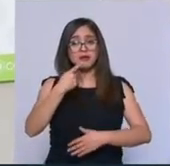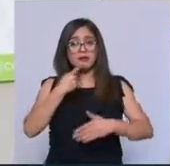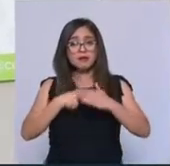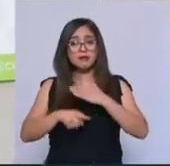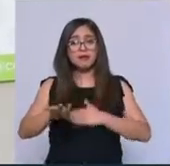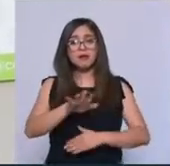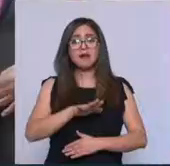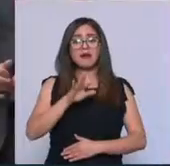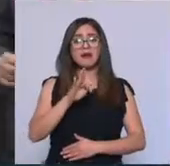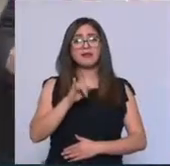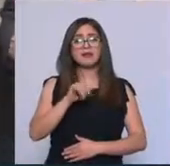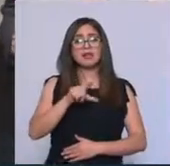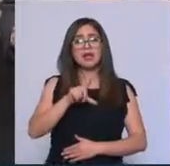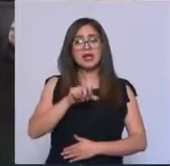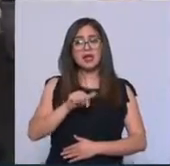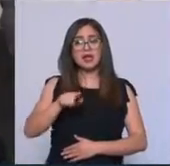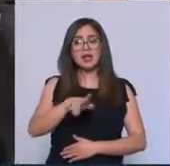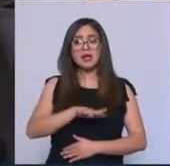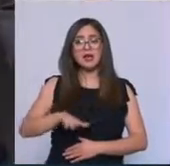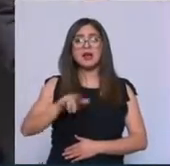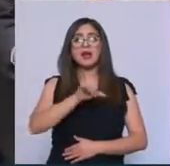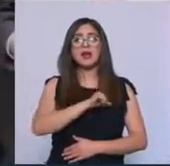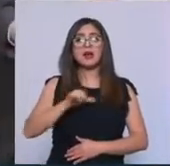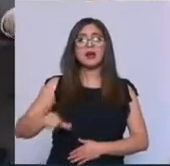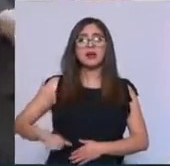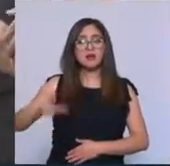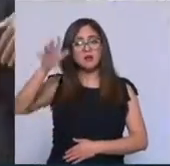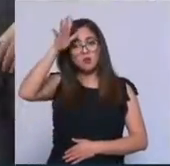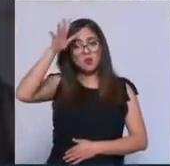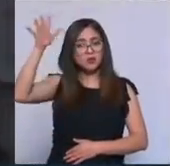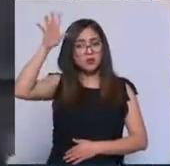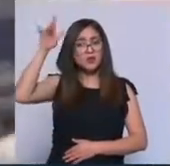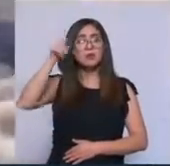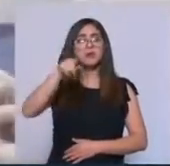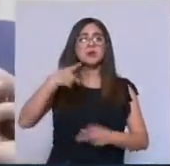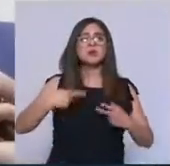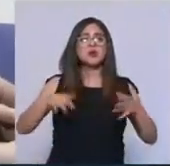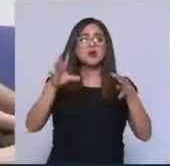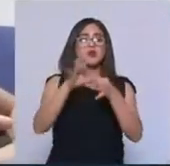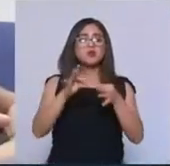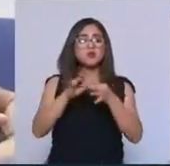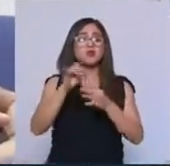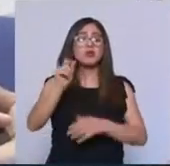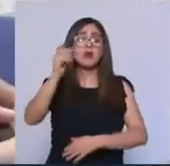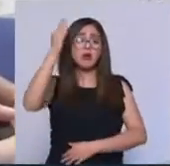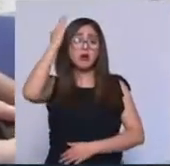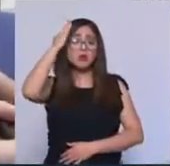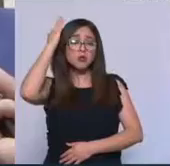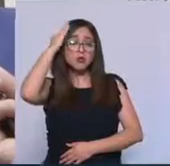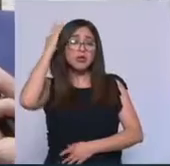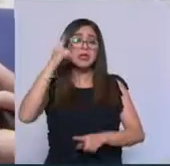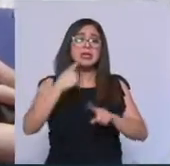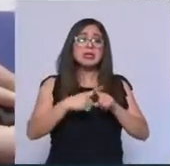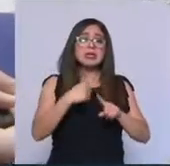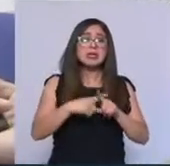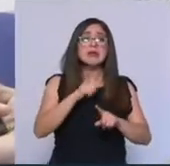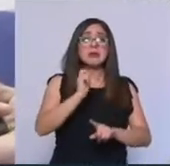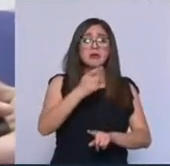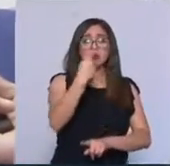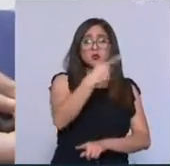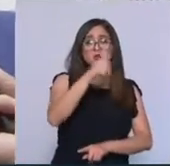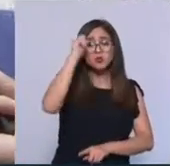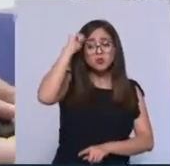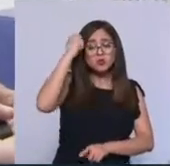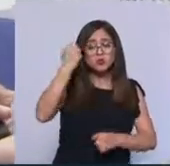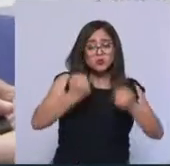Desconcentrada de Investigación en la Alcaldía Cuauhtémoc, el periodista informó que las autoridades se encargarán de determinar si su chofer actuó